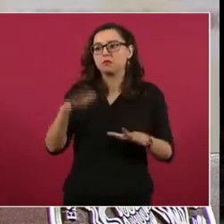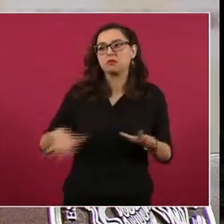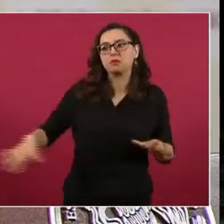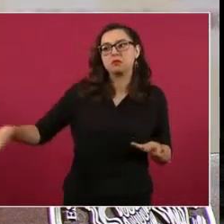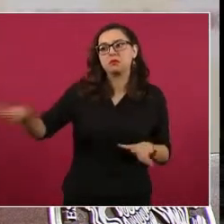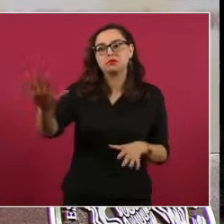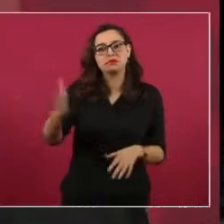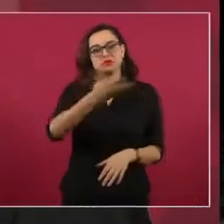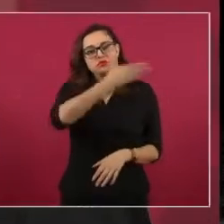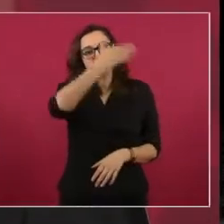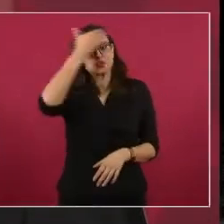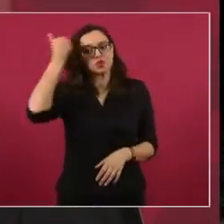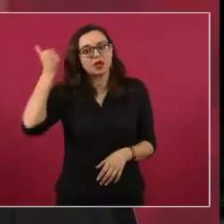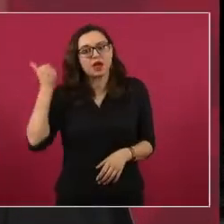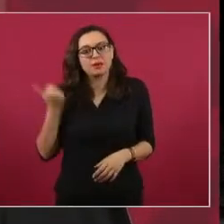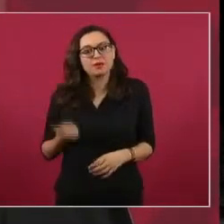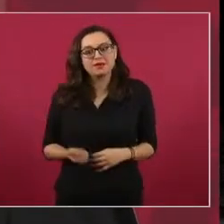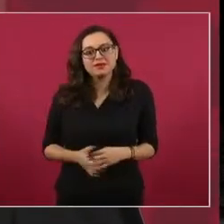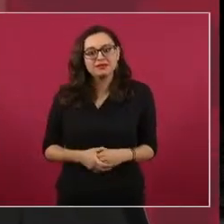la constitución